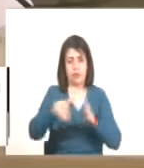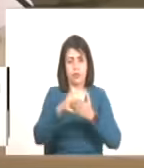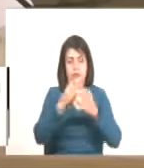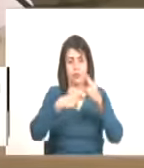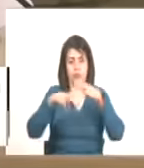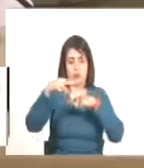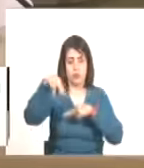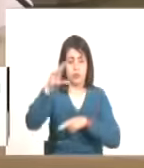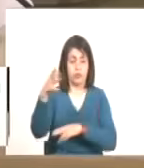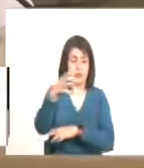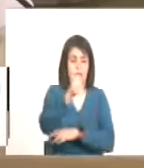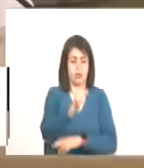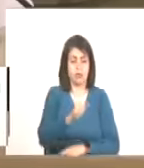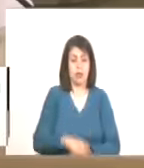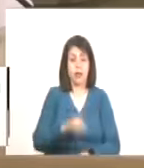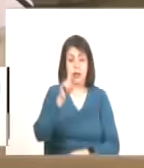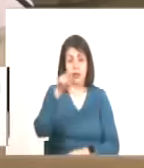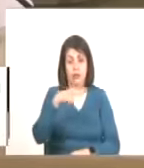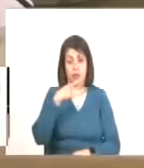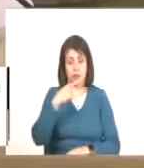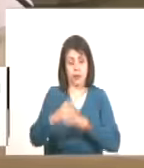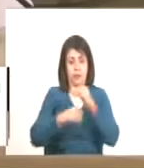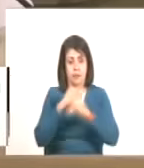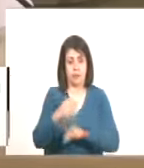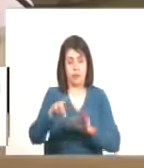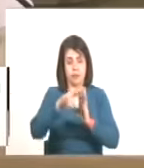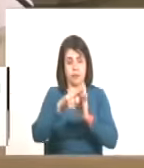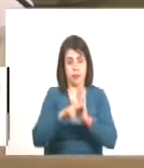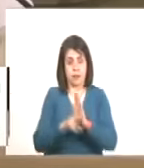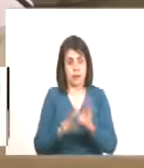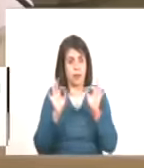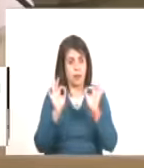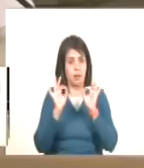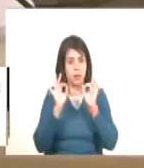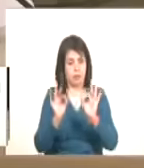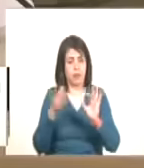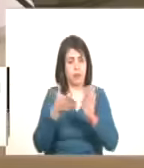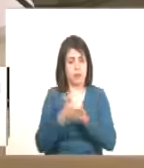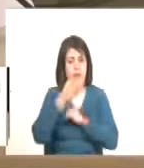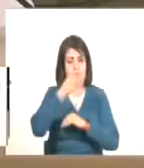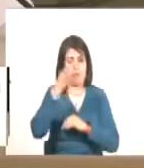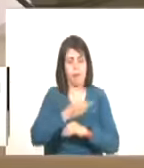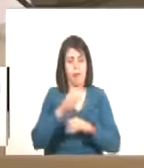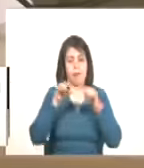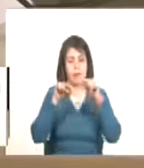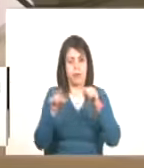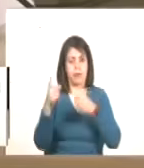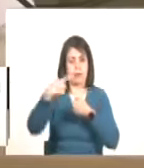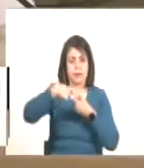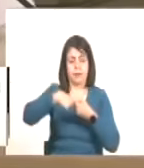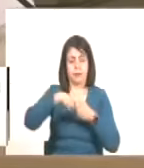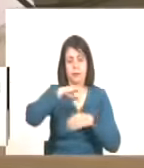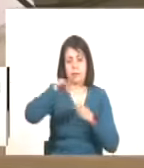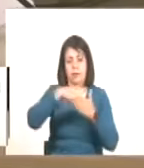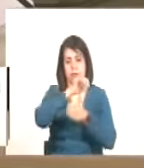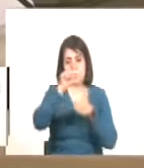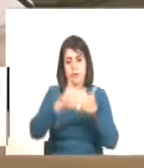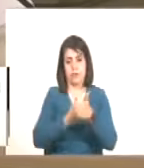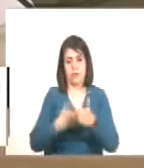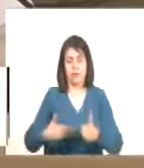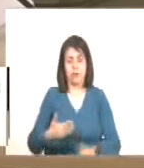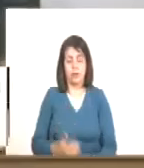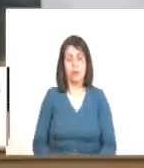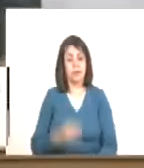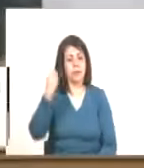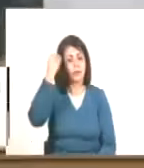nivel y alcance, así como la aplicación de medidas específicas que aseguren dicha inclusión. Es todo, ciudadano